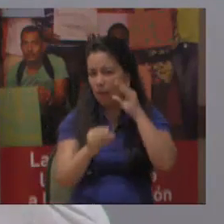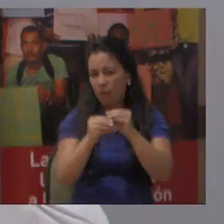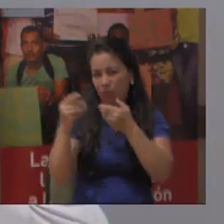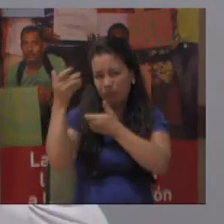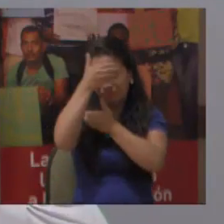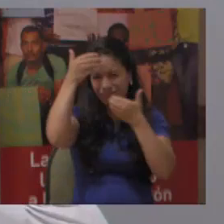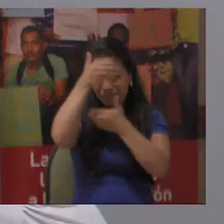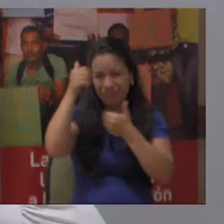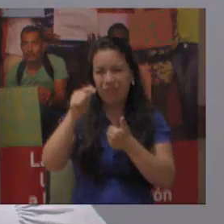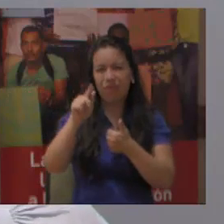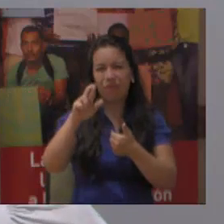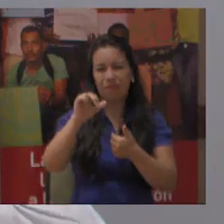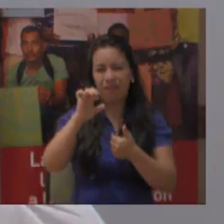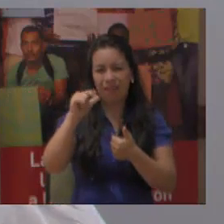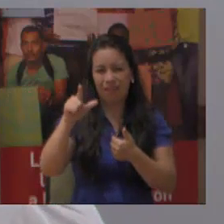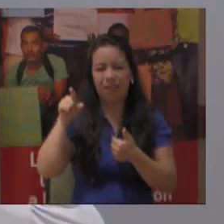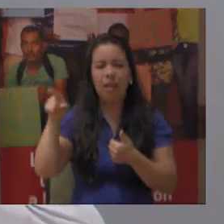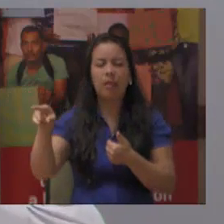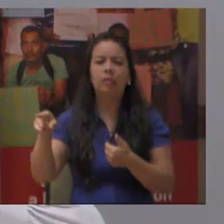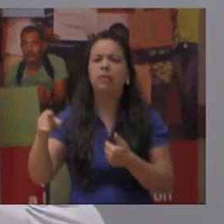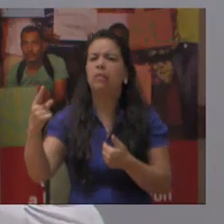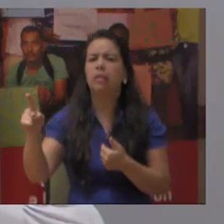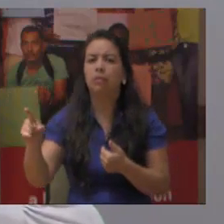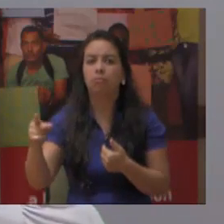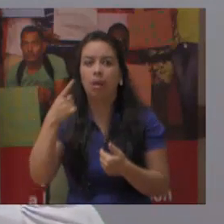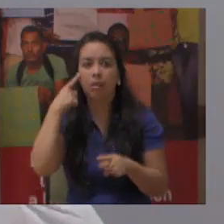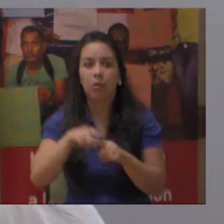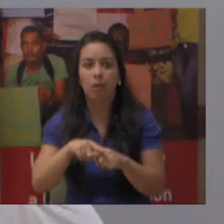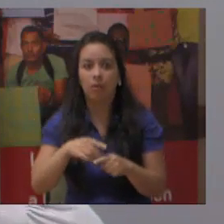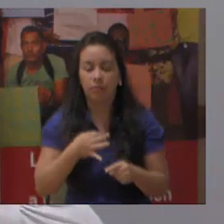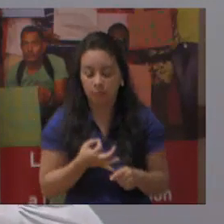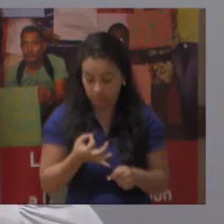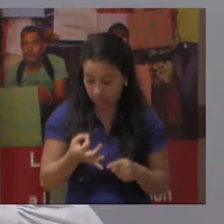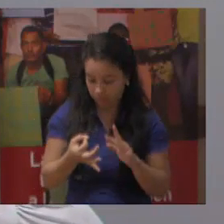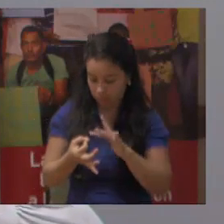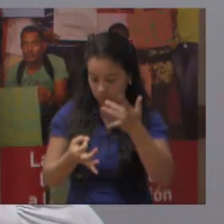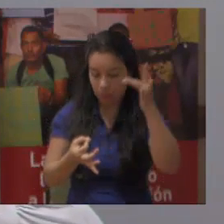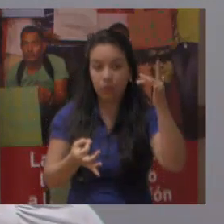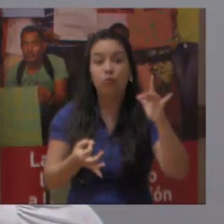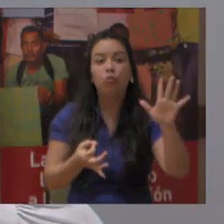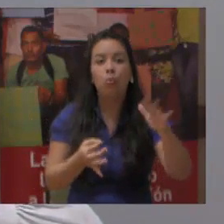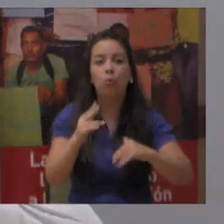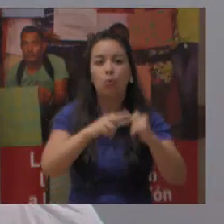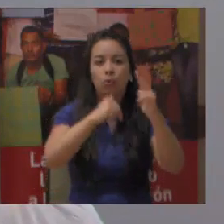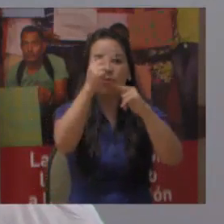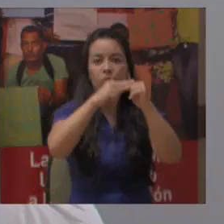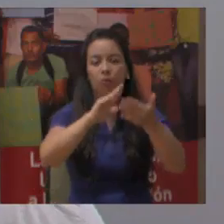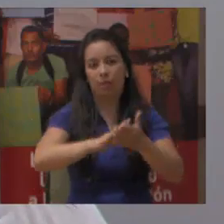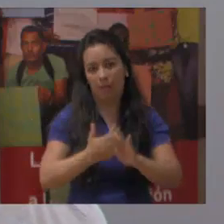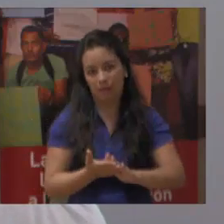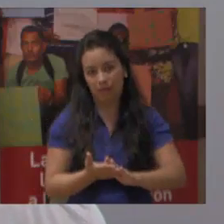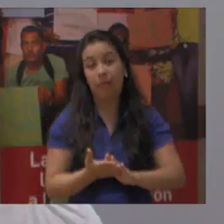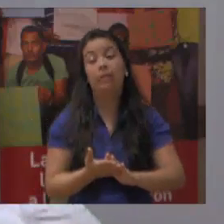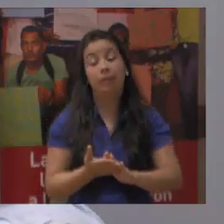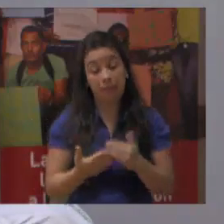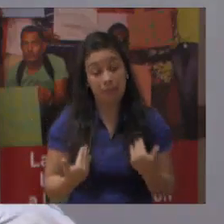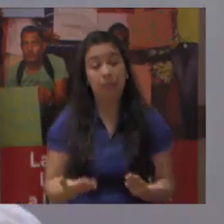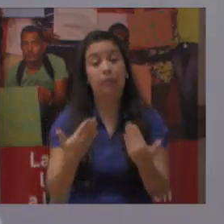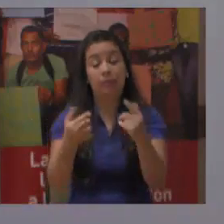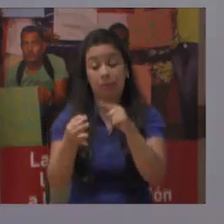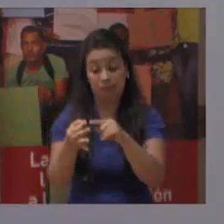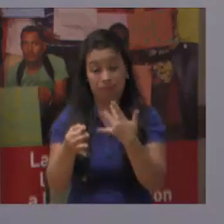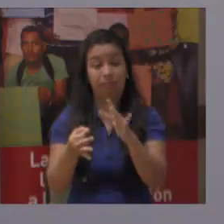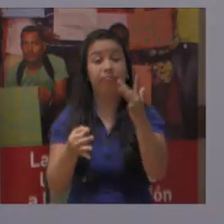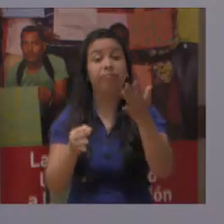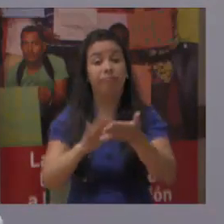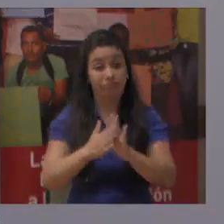y es que tenemos una joya en materia de construcción de paz. Y eso es una, eso va a ser muy importante